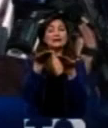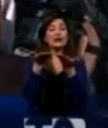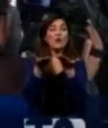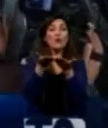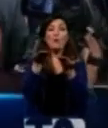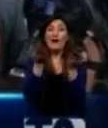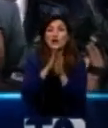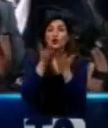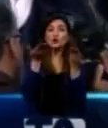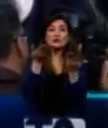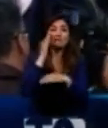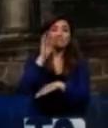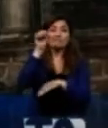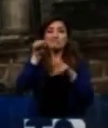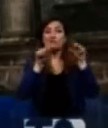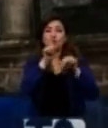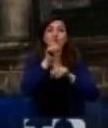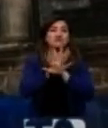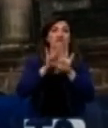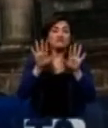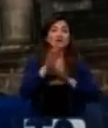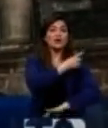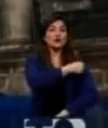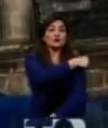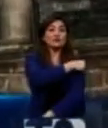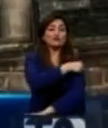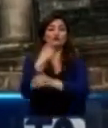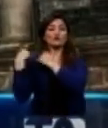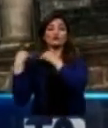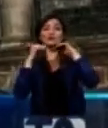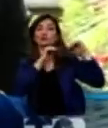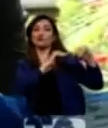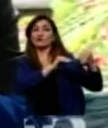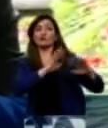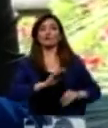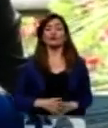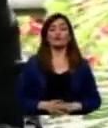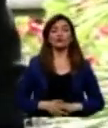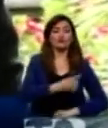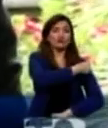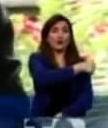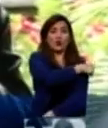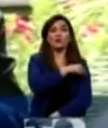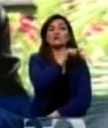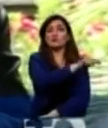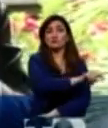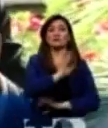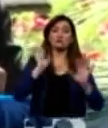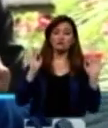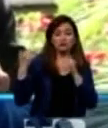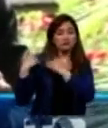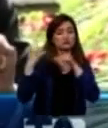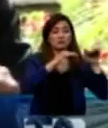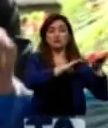Frente. Y sin responder más, trasladaron este tema a la Cruz Roja, con lo que este organismo pida. Es la Cruz Roja quien tiene que responder y nosotros